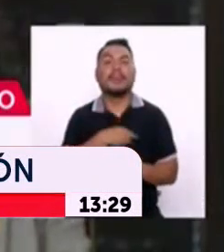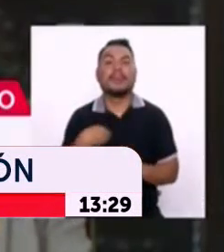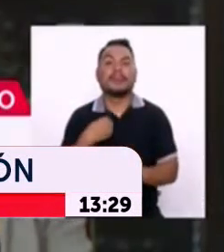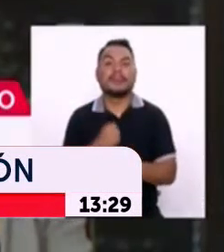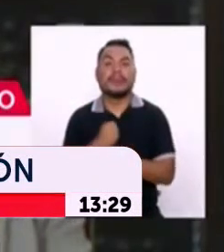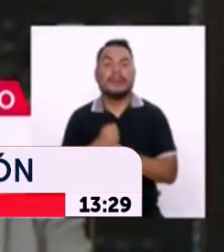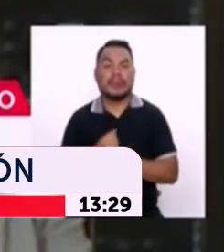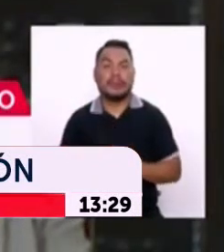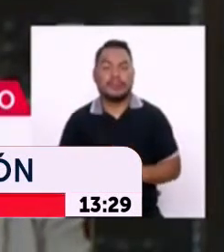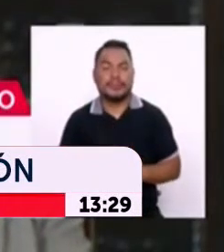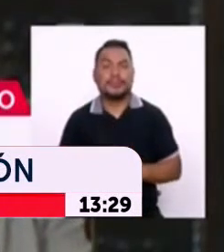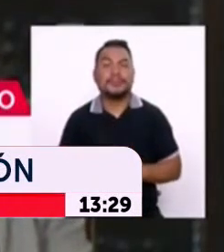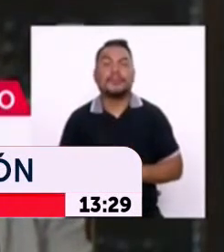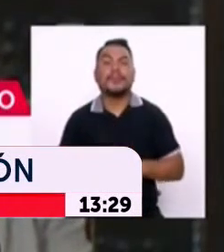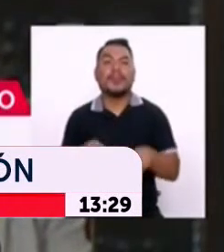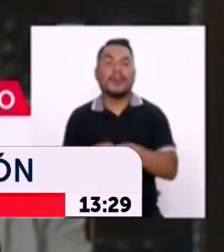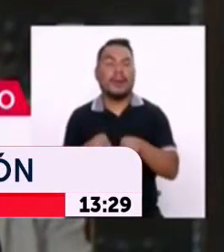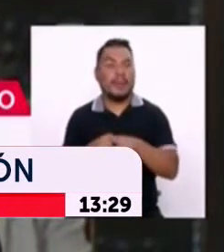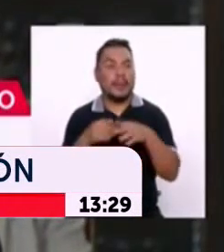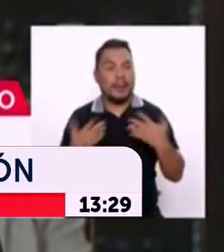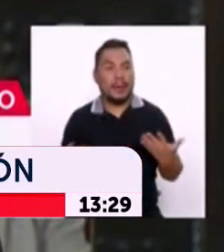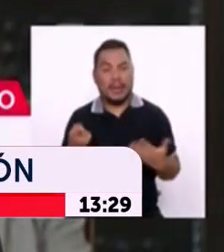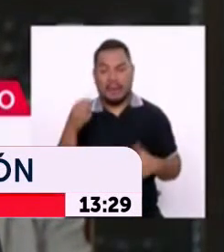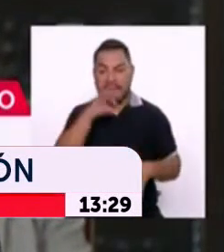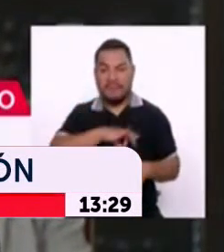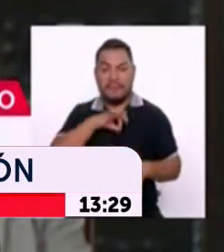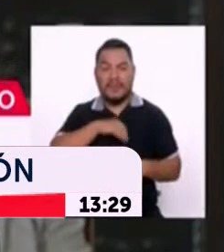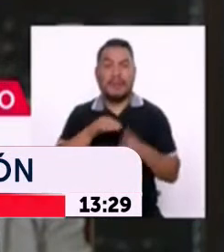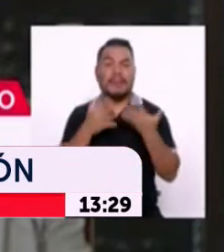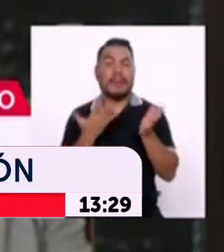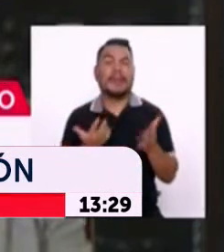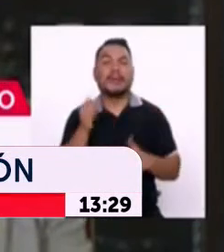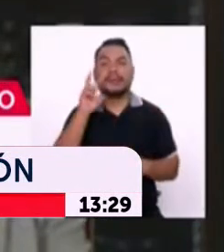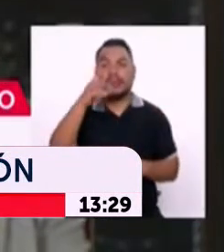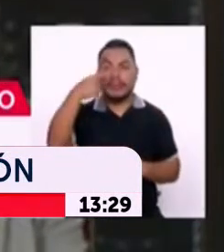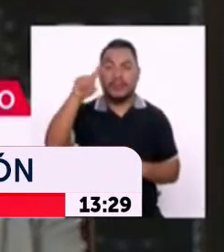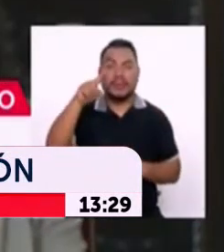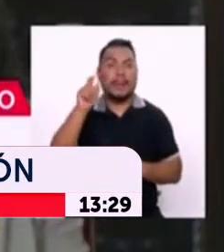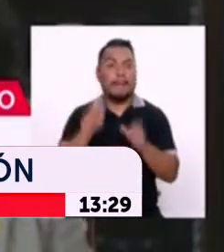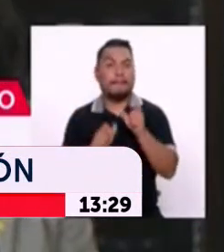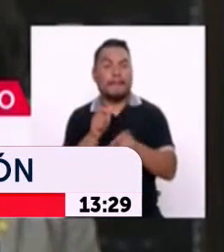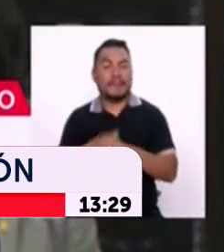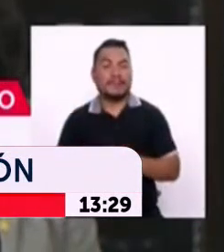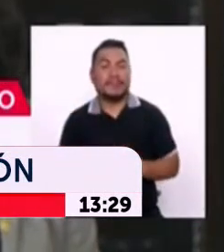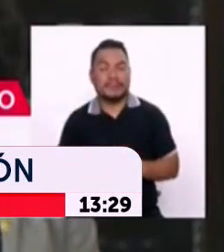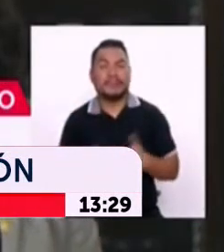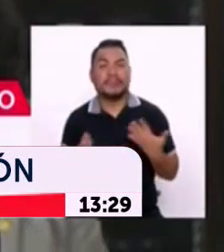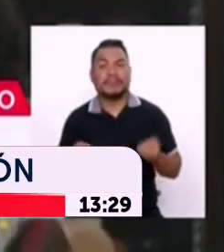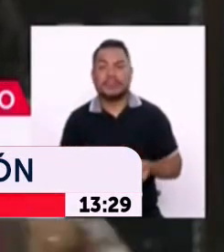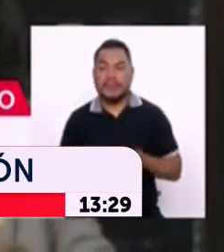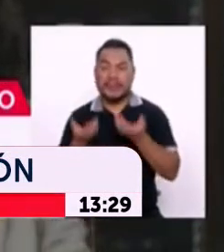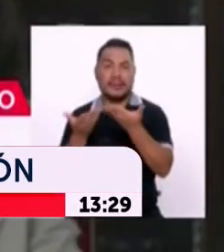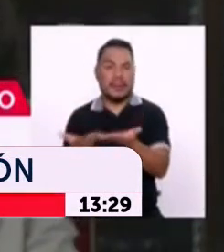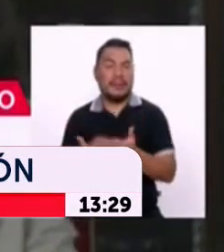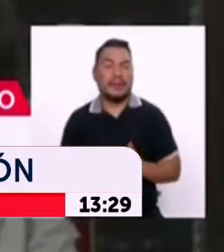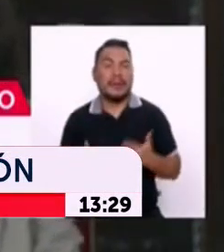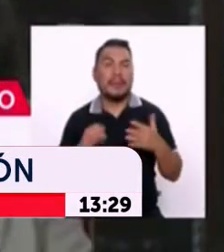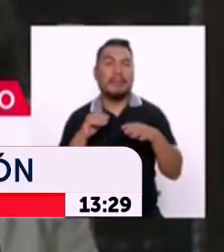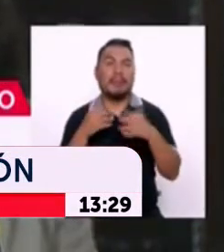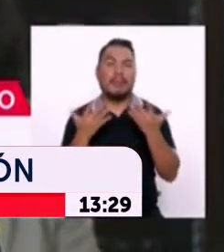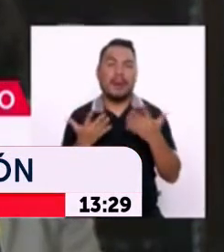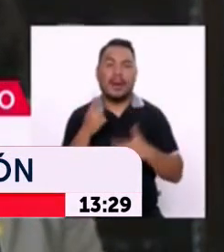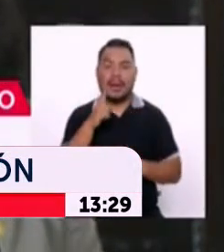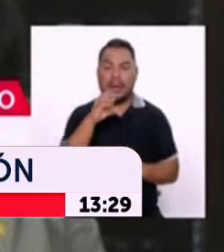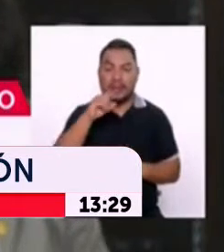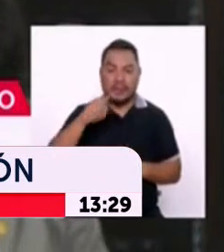Trabajo. Bien, Karina, es el balance que se viene brindando hasta el momento desde el Gran Comedor de Palacio de